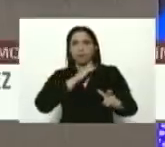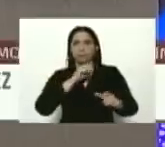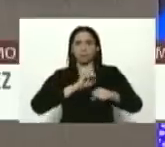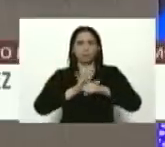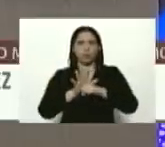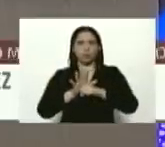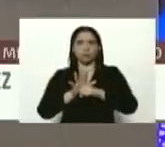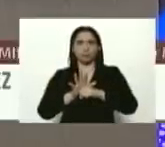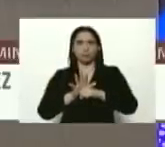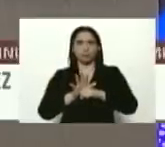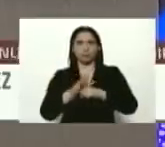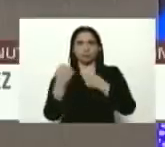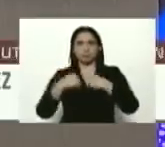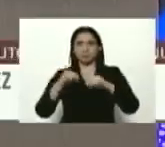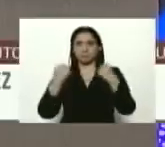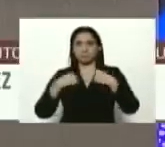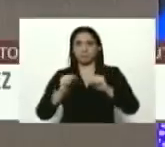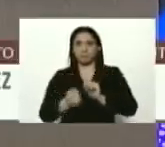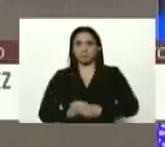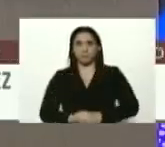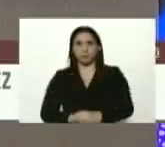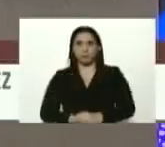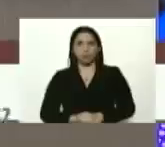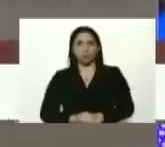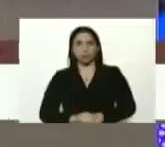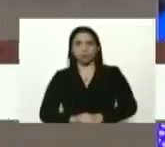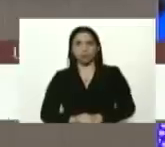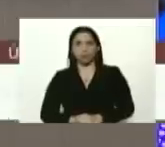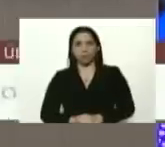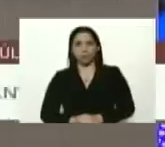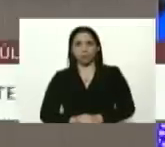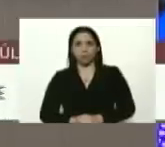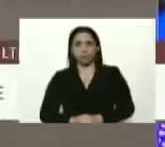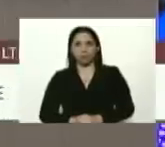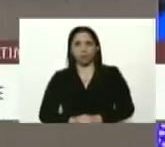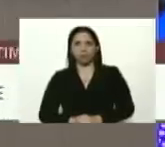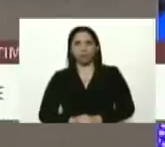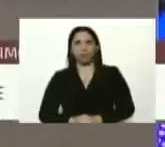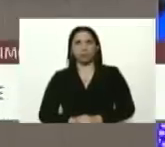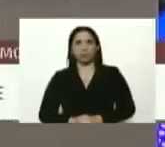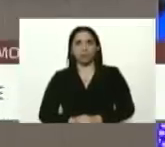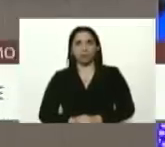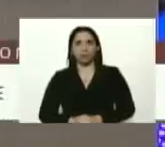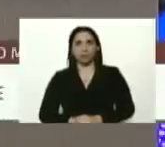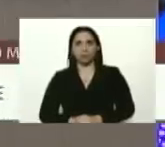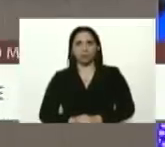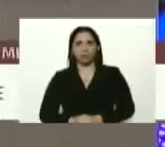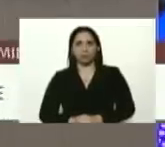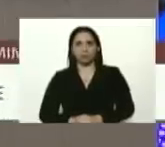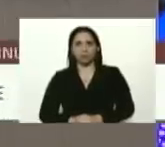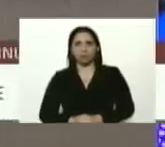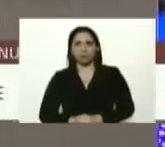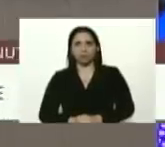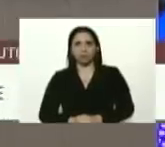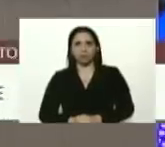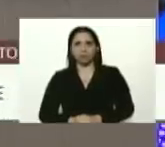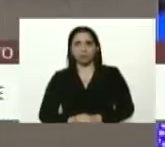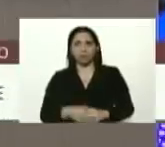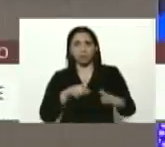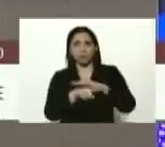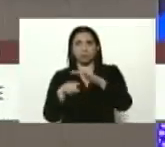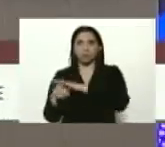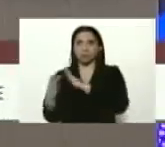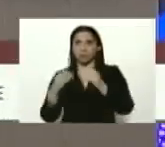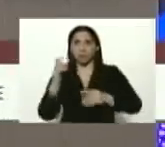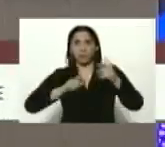el arsenal terapéutico y el arsenal de infraestructura, más de 25.000 camas dispuestas para ingresar a todas aquellas